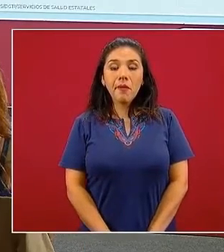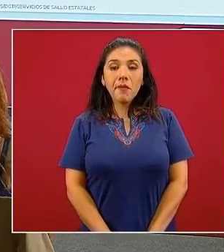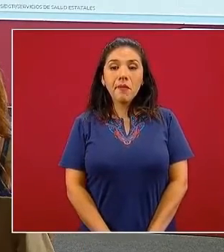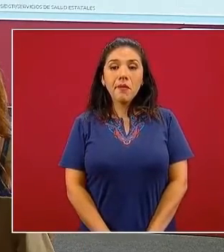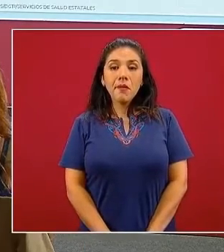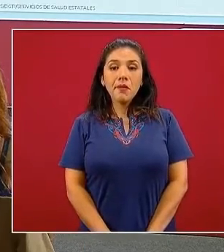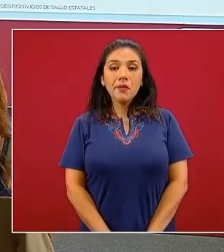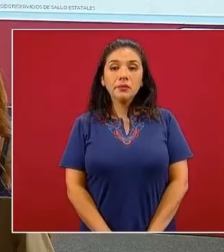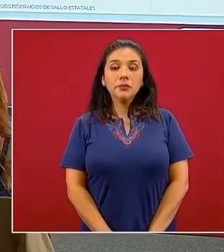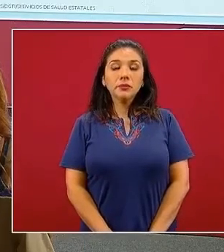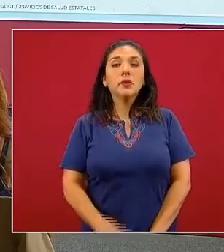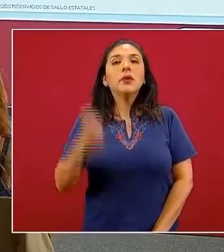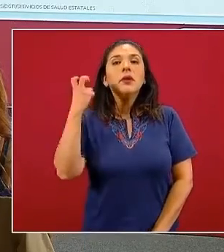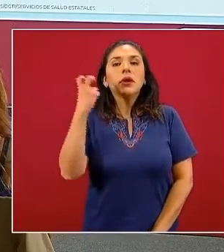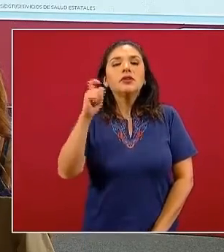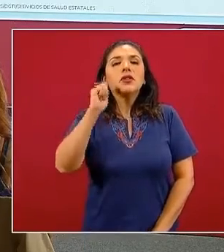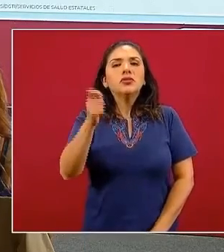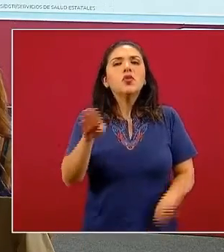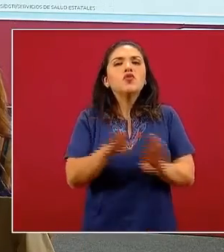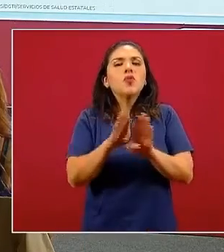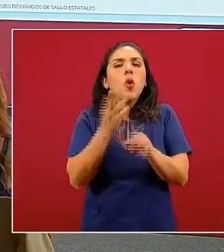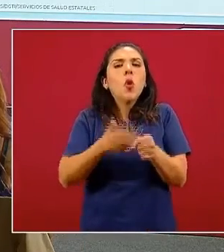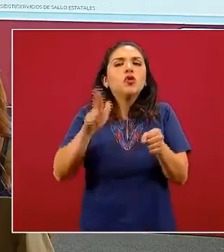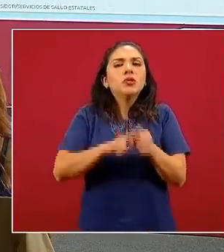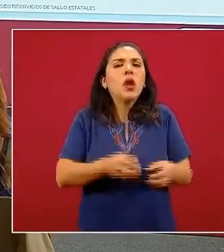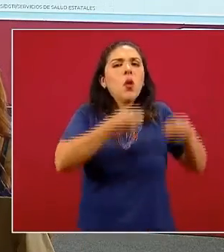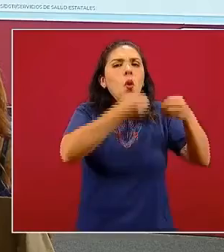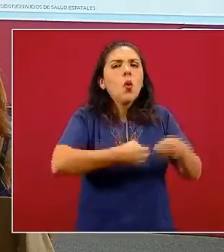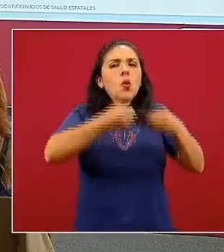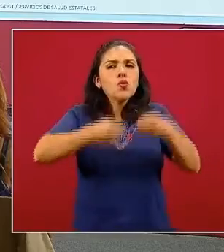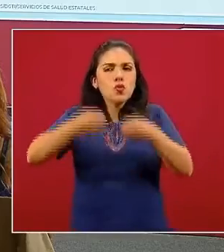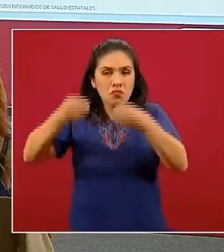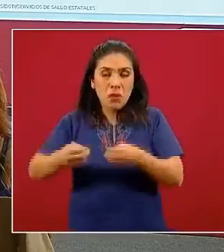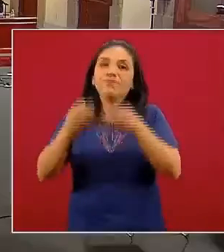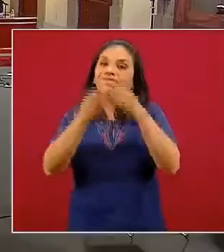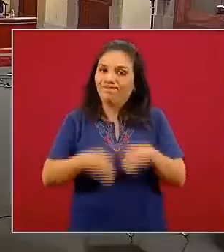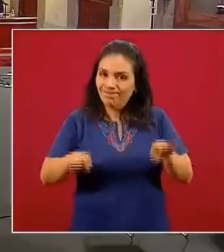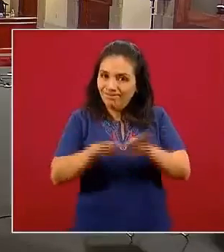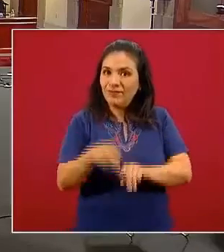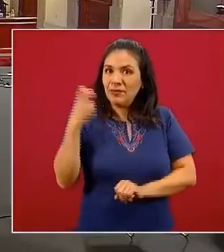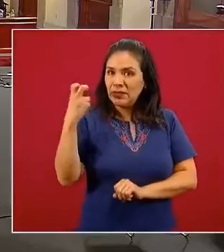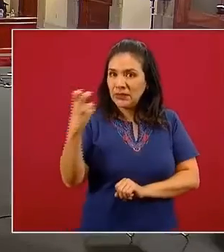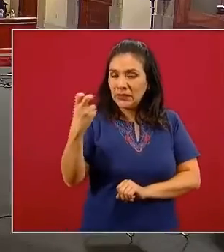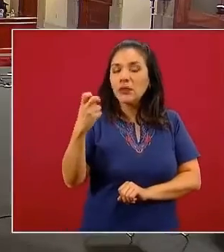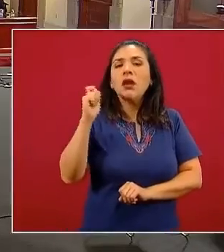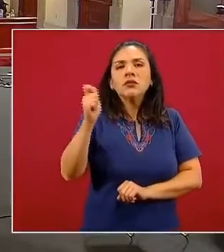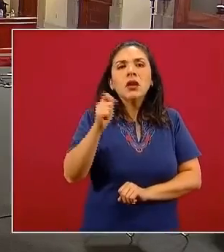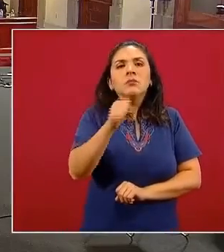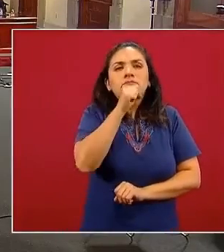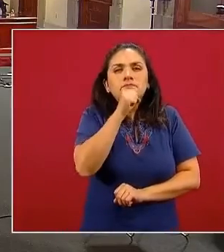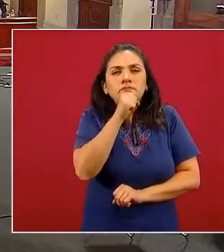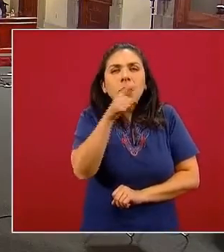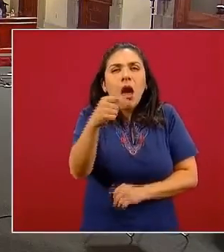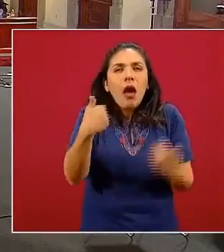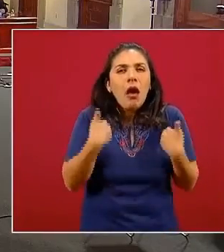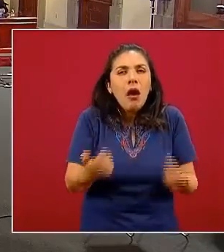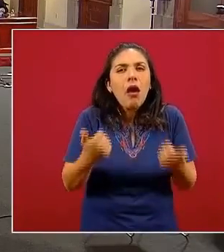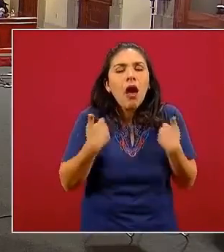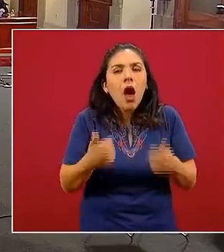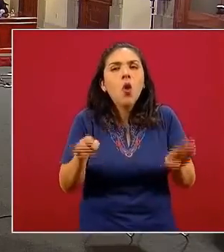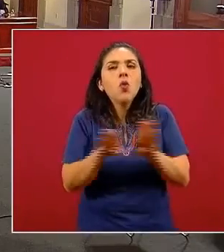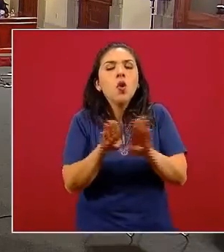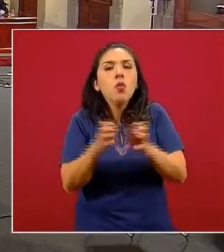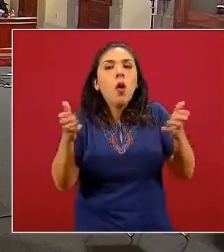Finalmente tenemos la información sobre la ocupación hospitalaria. Este es muy relevante porque nos permite